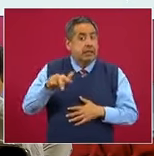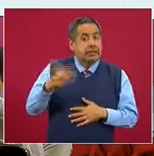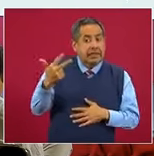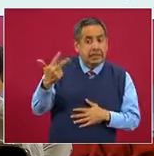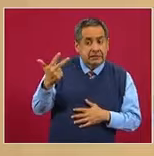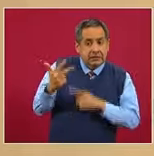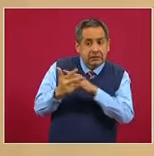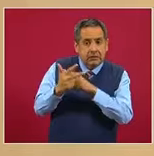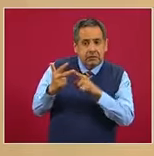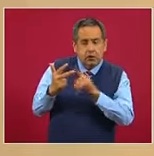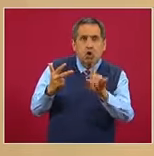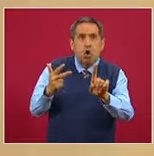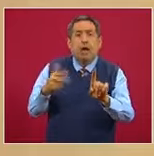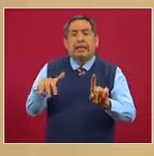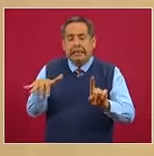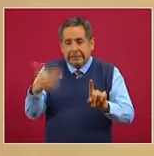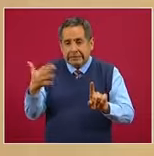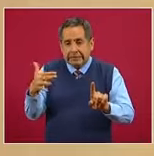ellos,